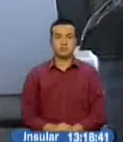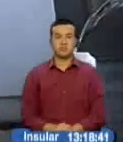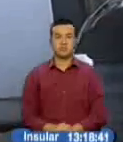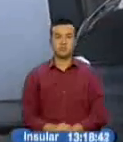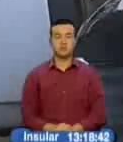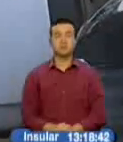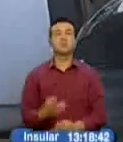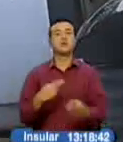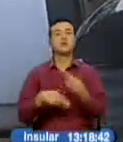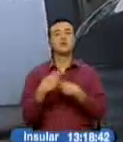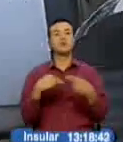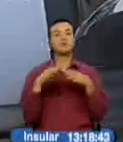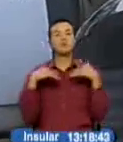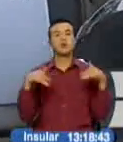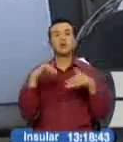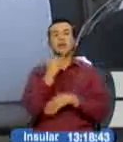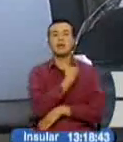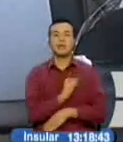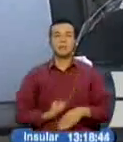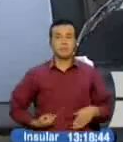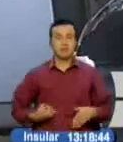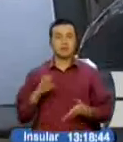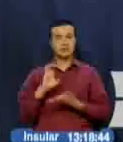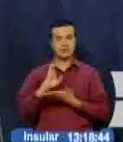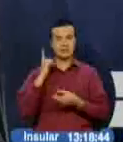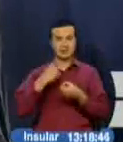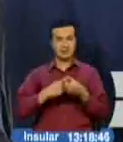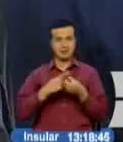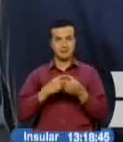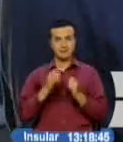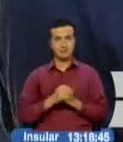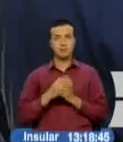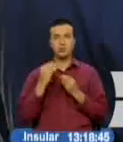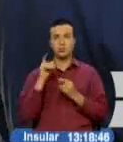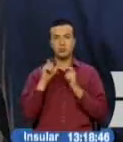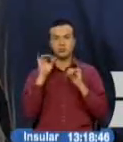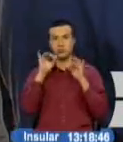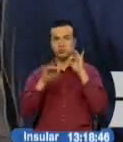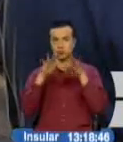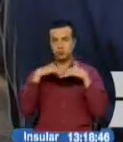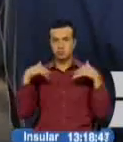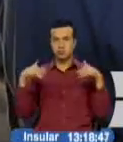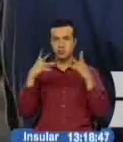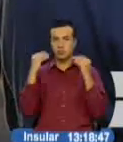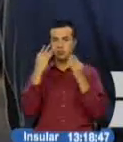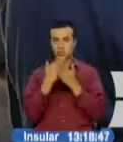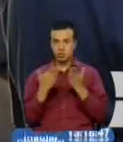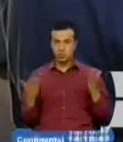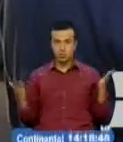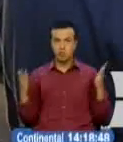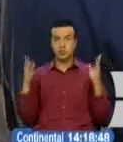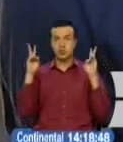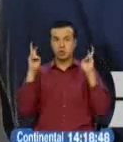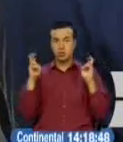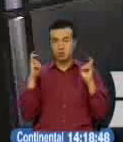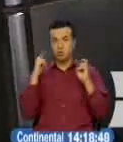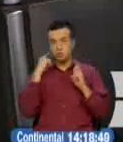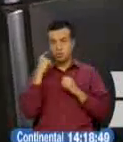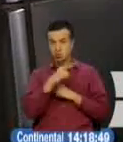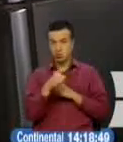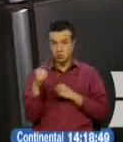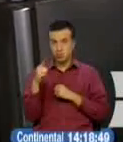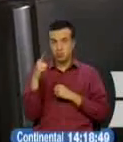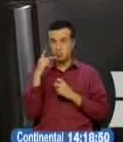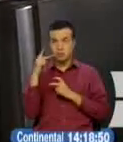Es el sector comercial conocido como Ipiales en el centro histórico de Quito. La afluencia de compradores en la zona donde se vende artículos de línea blanca y electrodomésticos